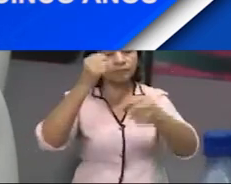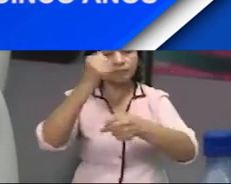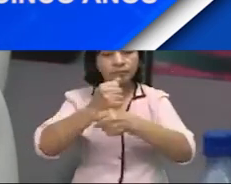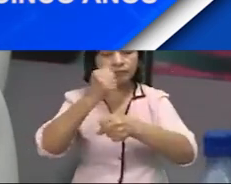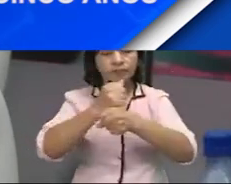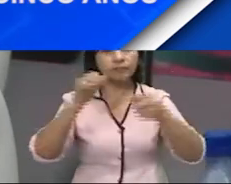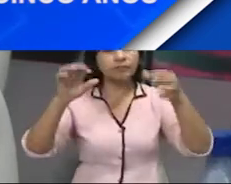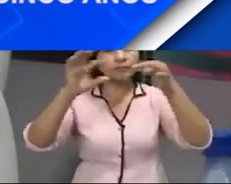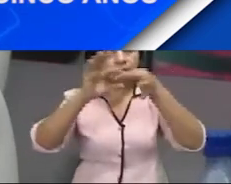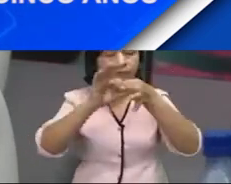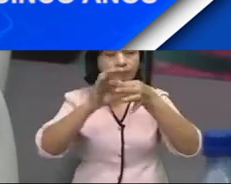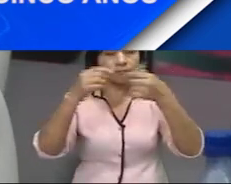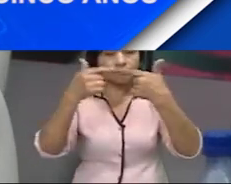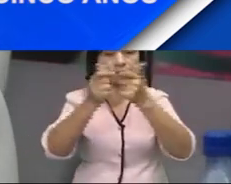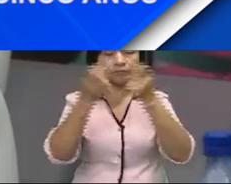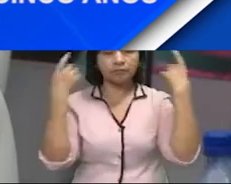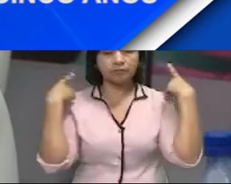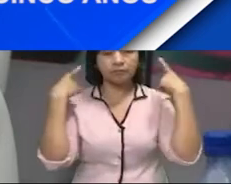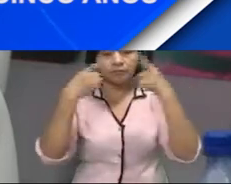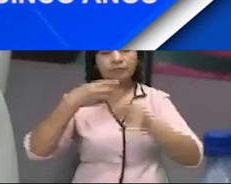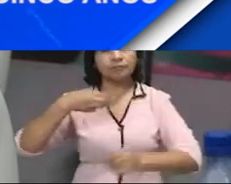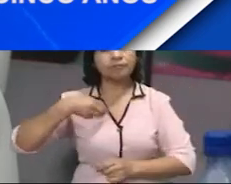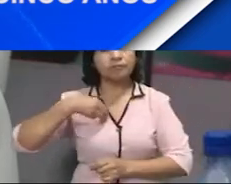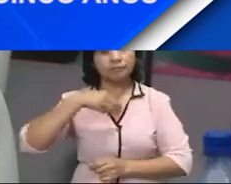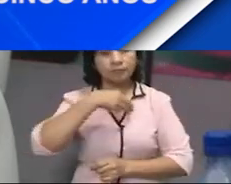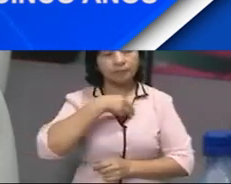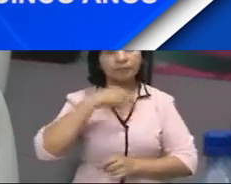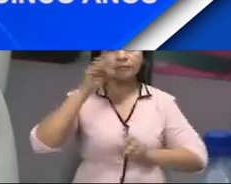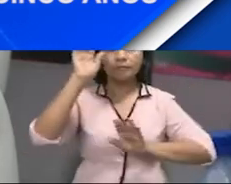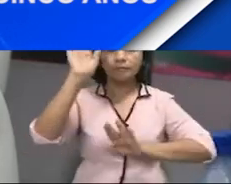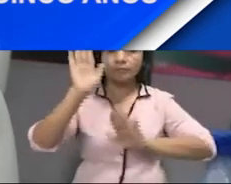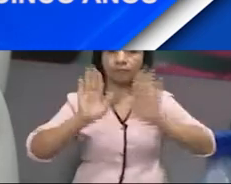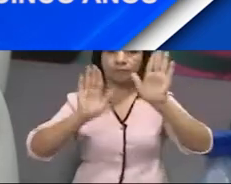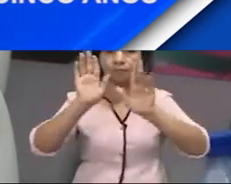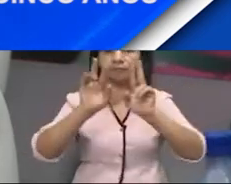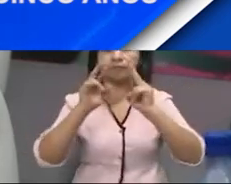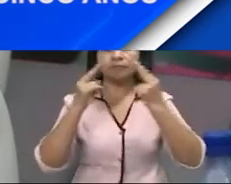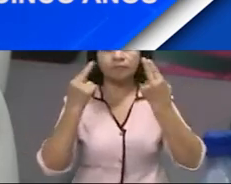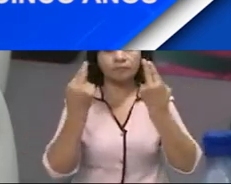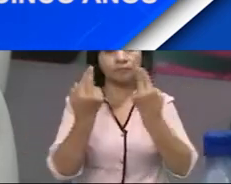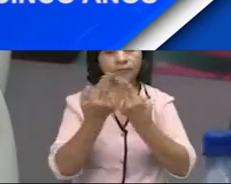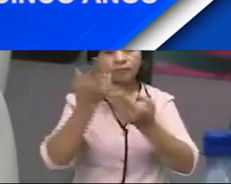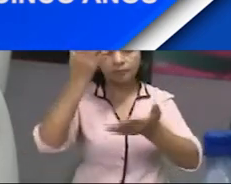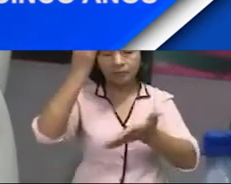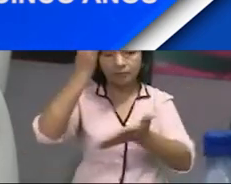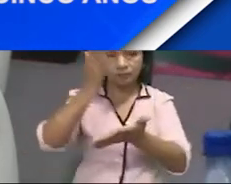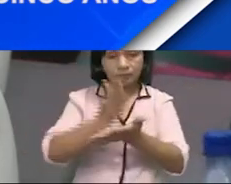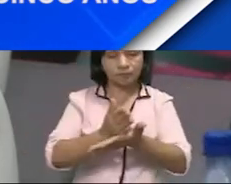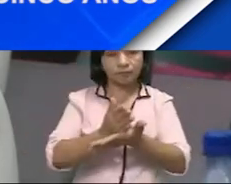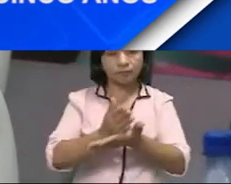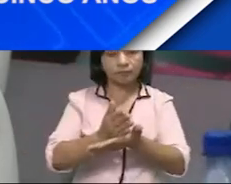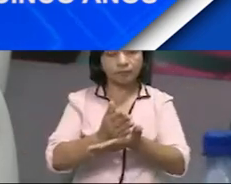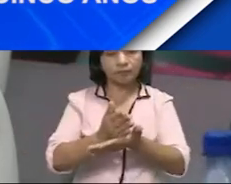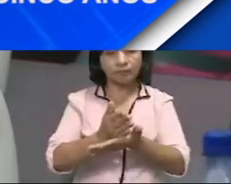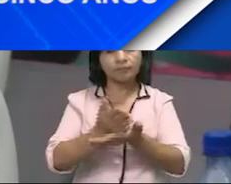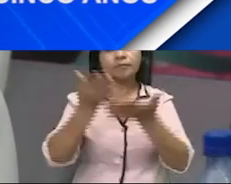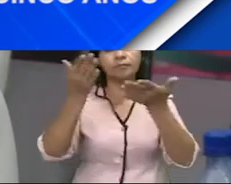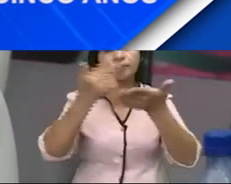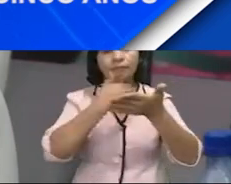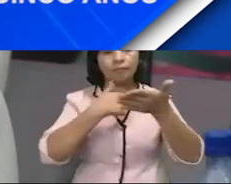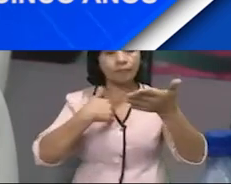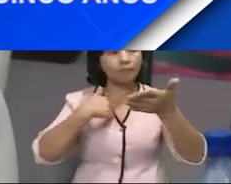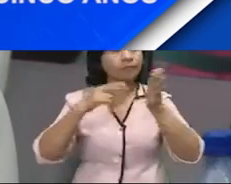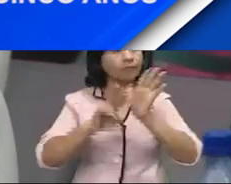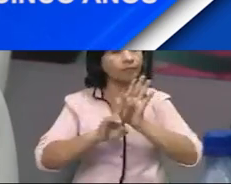funciones. Son funciones de los miembros participar en las sesiones, en la toma de decisiones y emisión